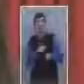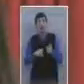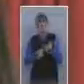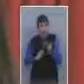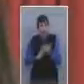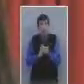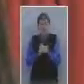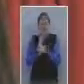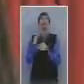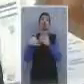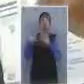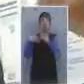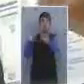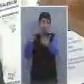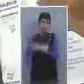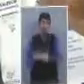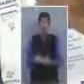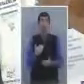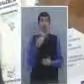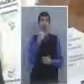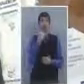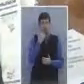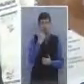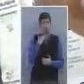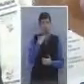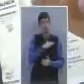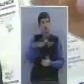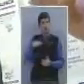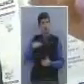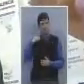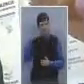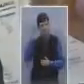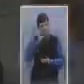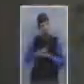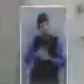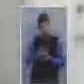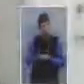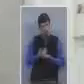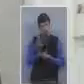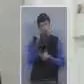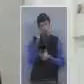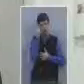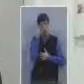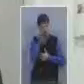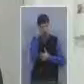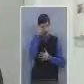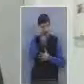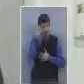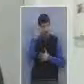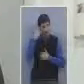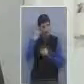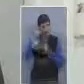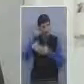que paralelamente también está siendo analizada en el Ministerio de Salud. Hay mucha evidencia, hay mucha